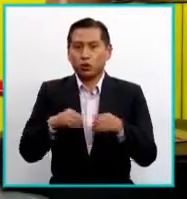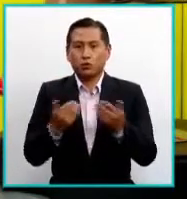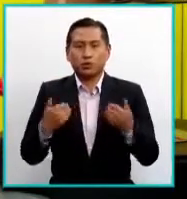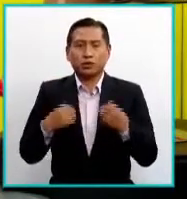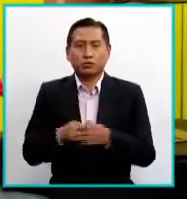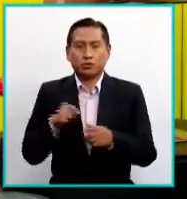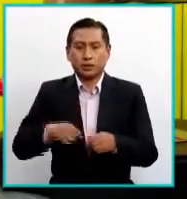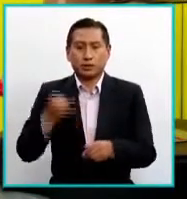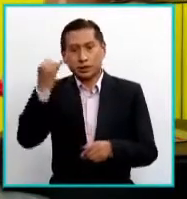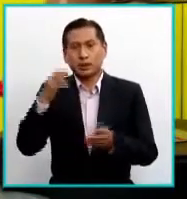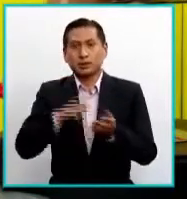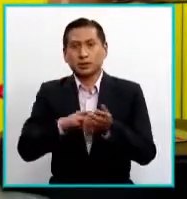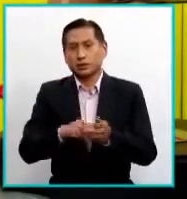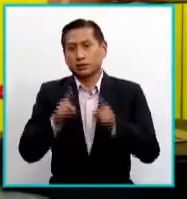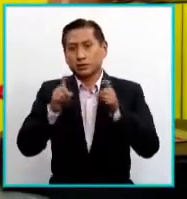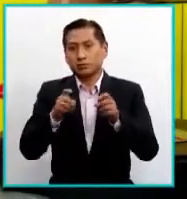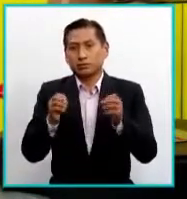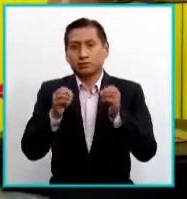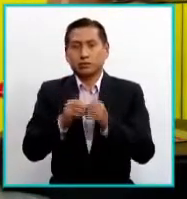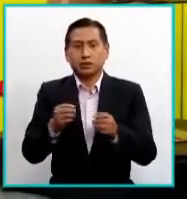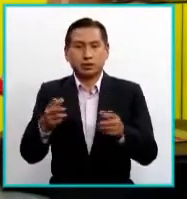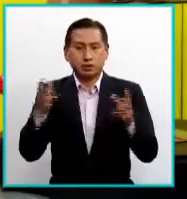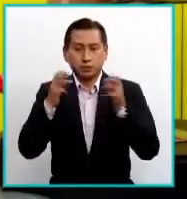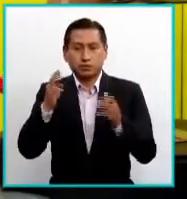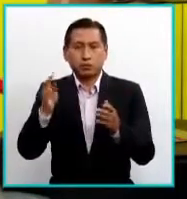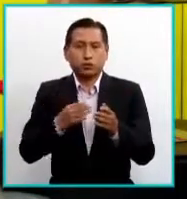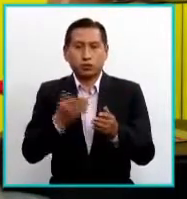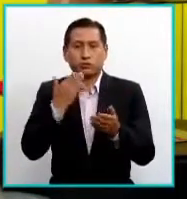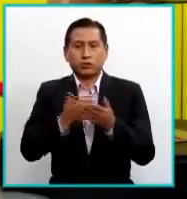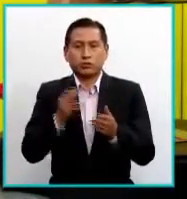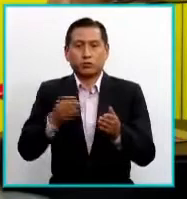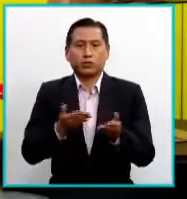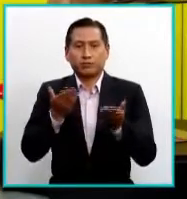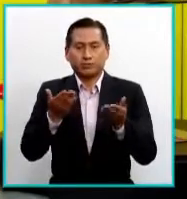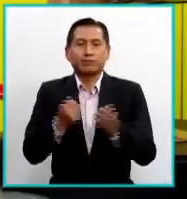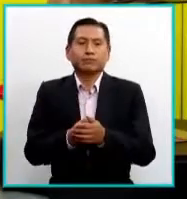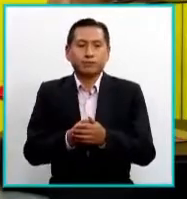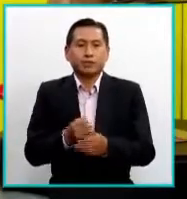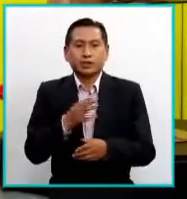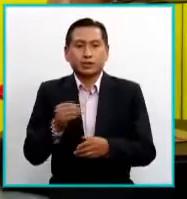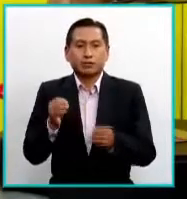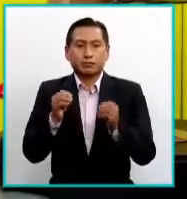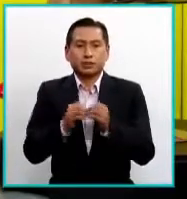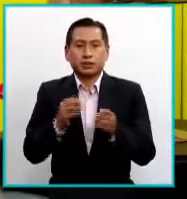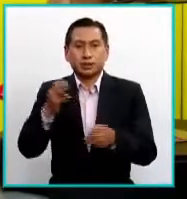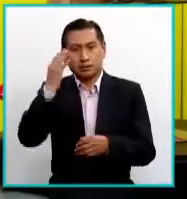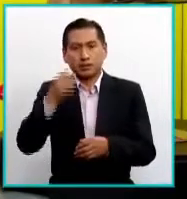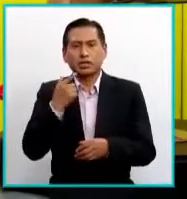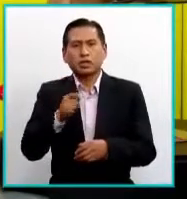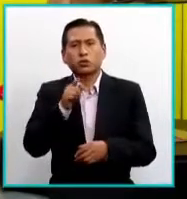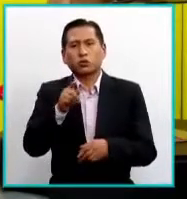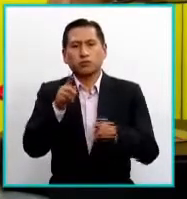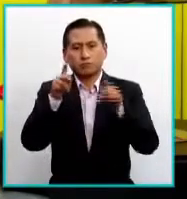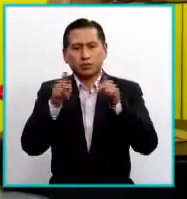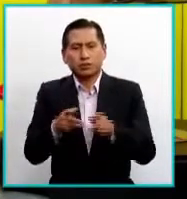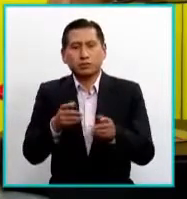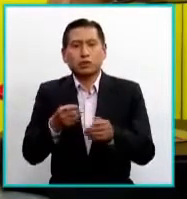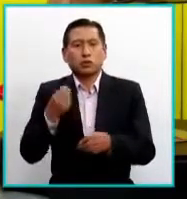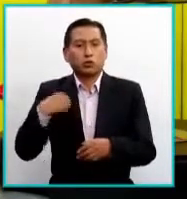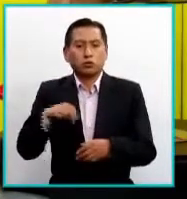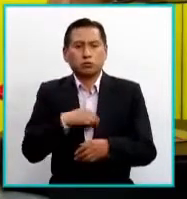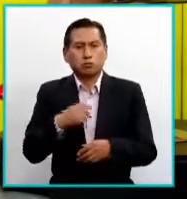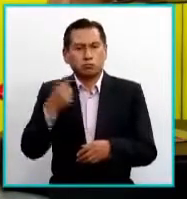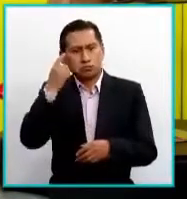La idea acá es conocerte, es escuchar música, escuchar la buena música que haces y un poco también saber quién eres. Cuando nos ponemos